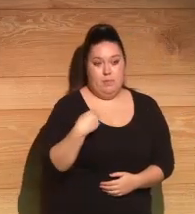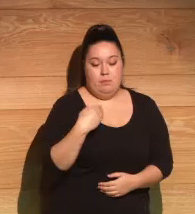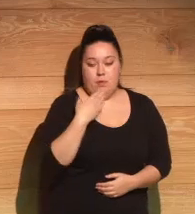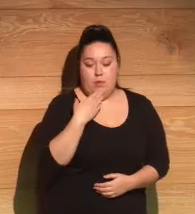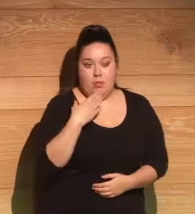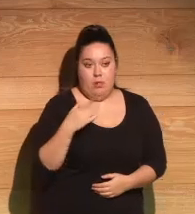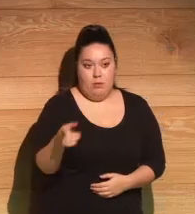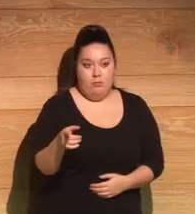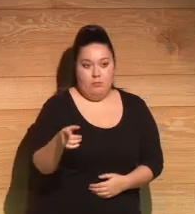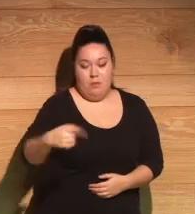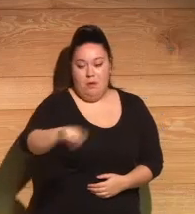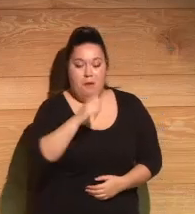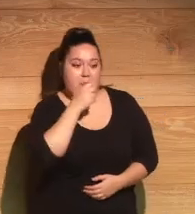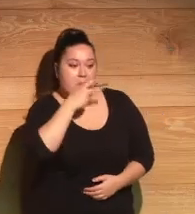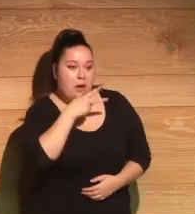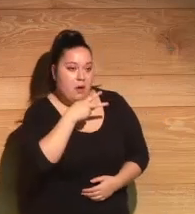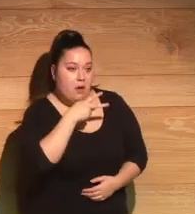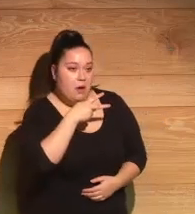tiene cuidado, están en los bares